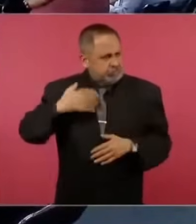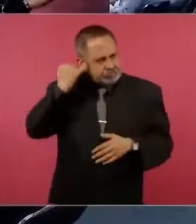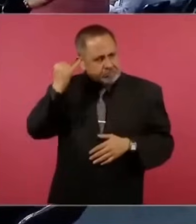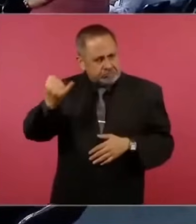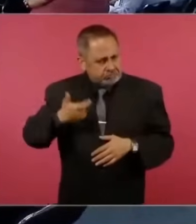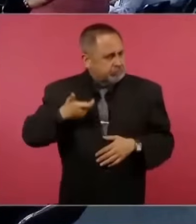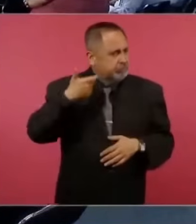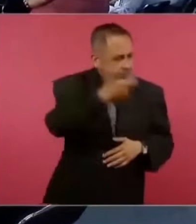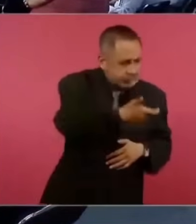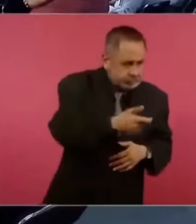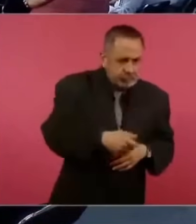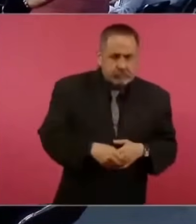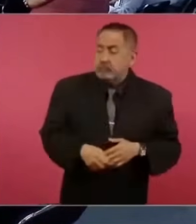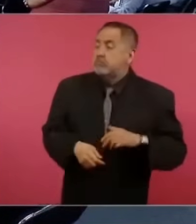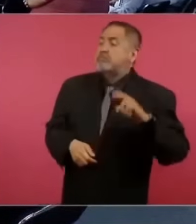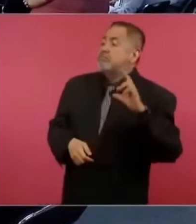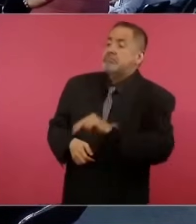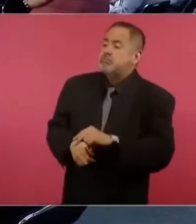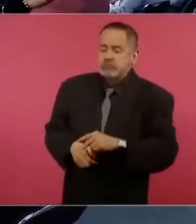Pues, ¿qué hacen